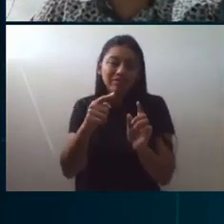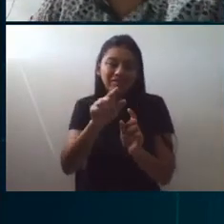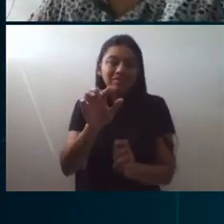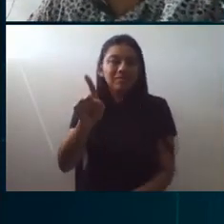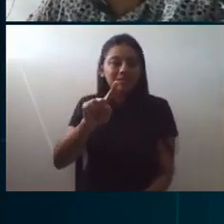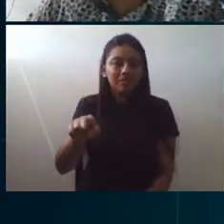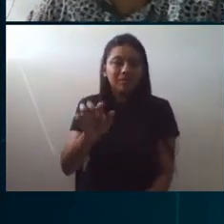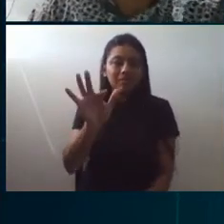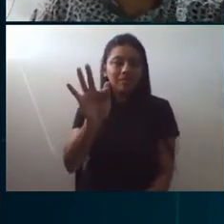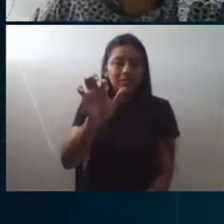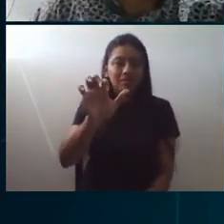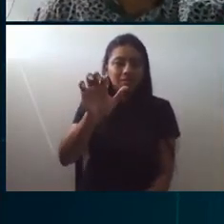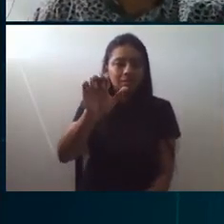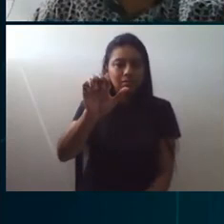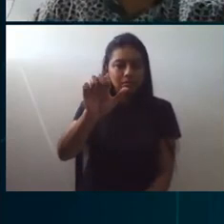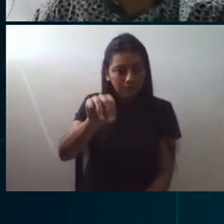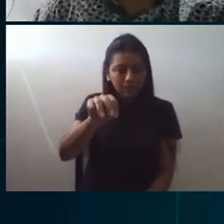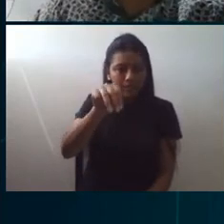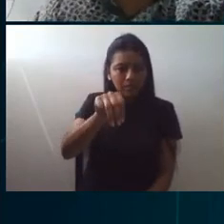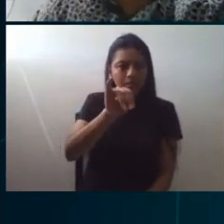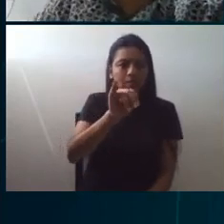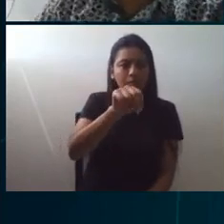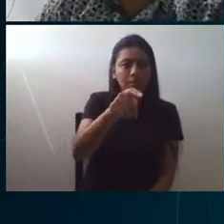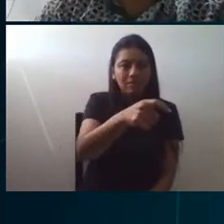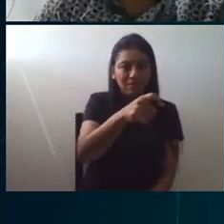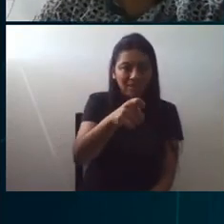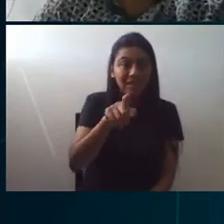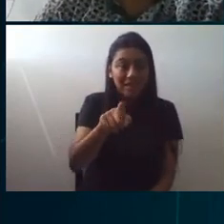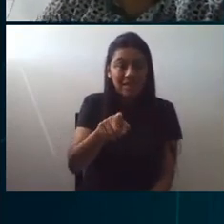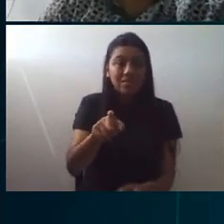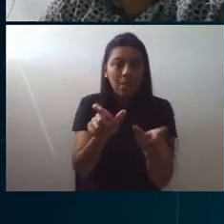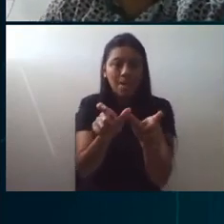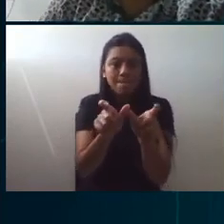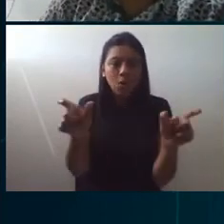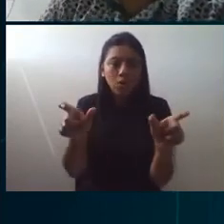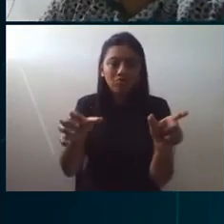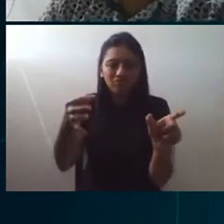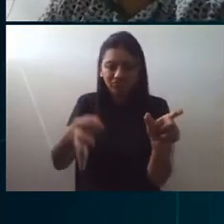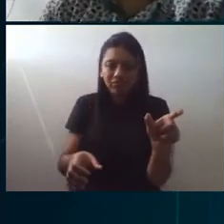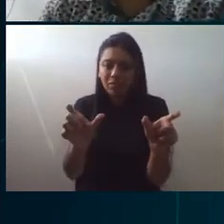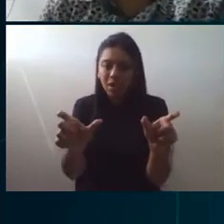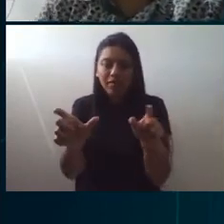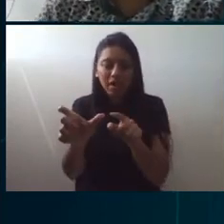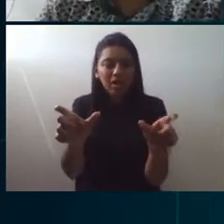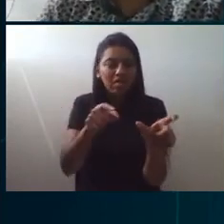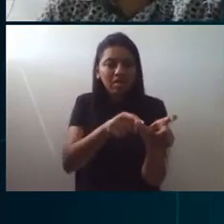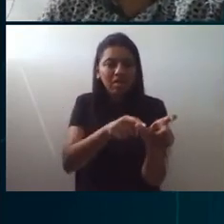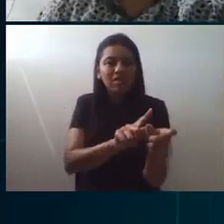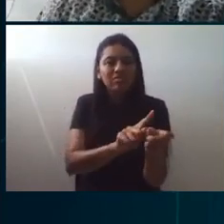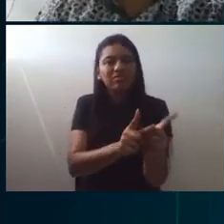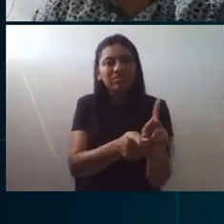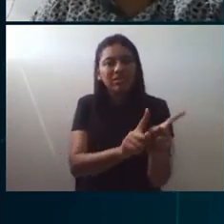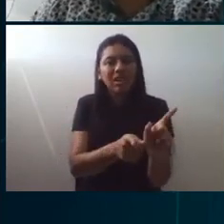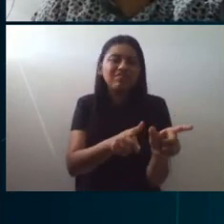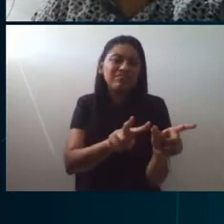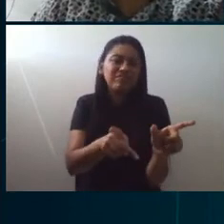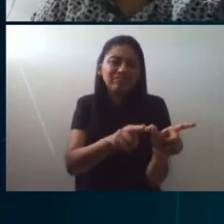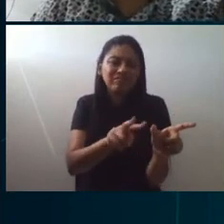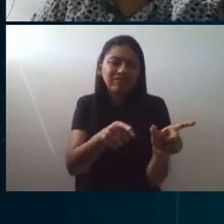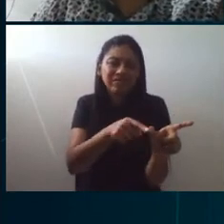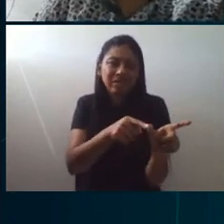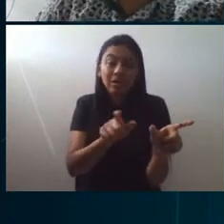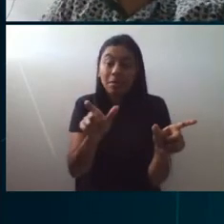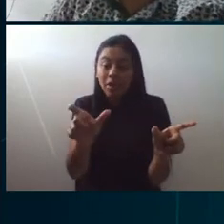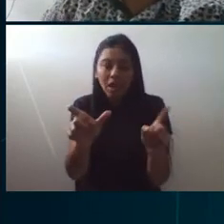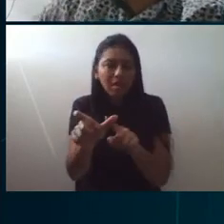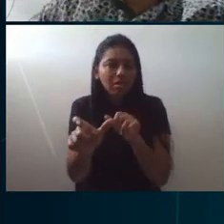de palabras, si ustedes imaginan en español muchísimo más que las conjugaciones verbales, pues casi que por pronombre van cambiando. Entonces se